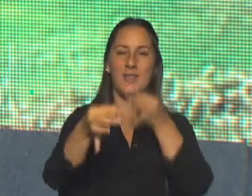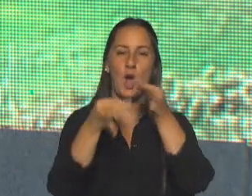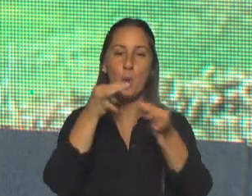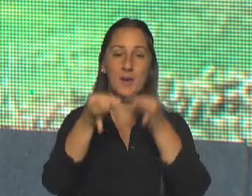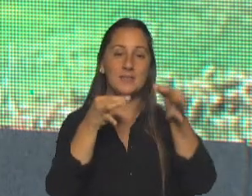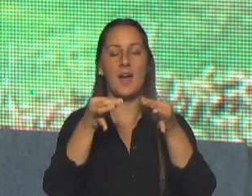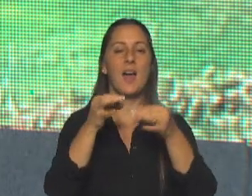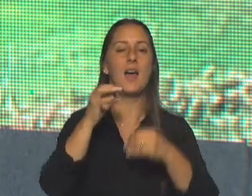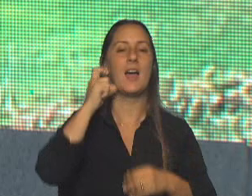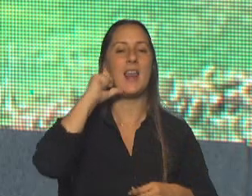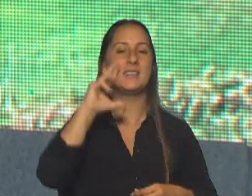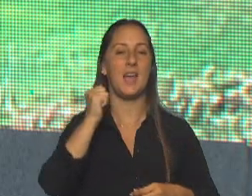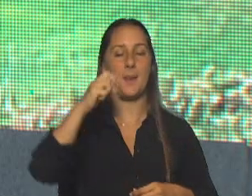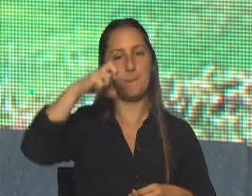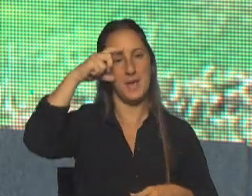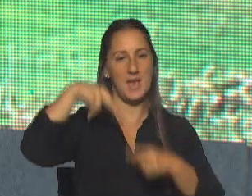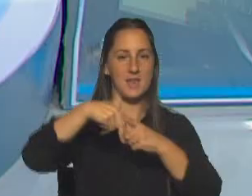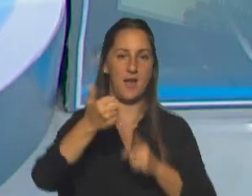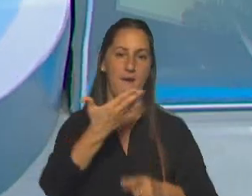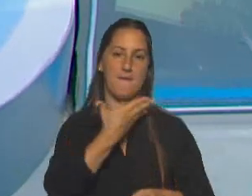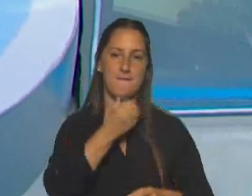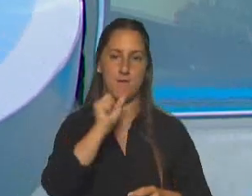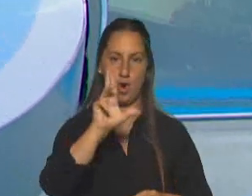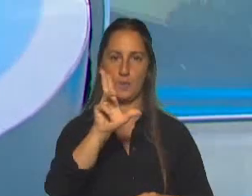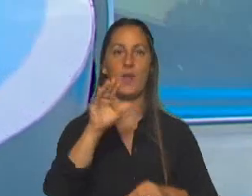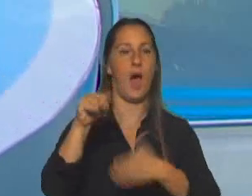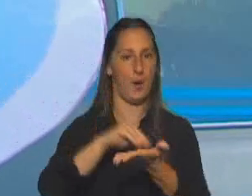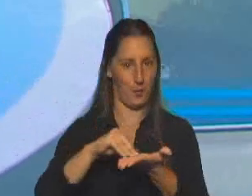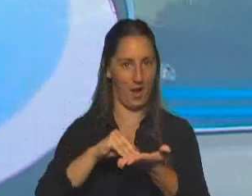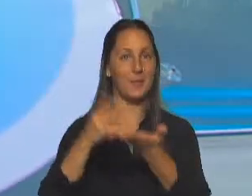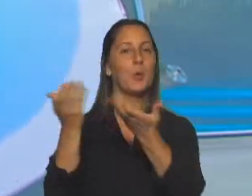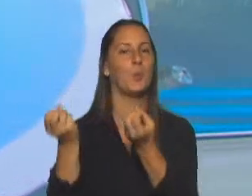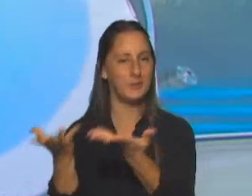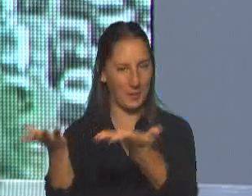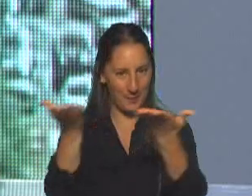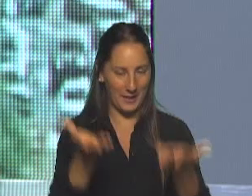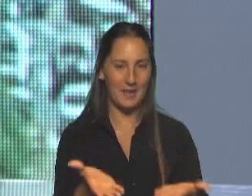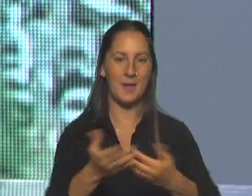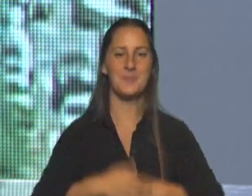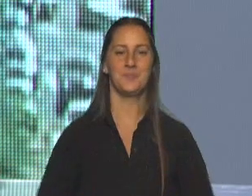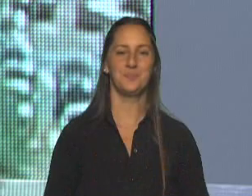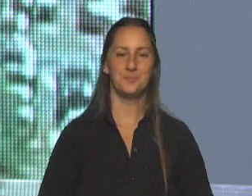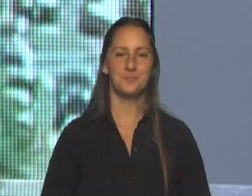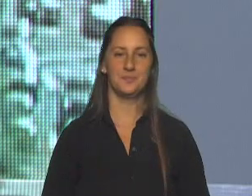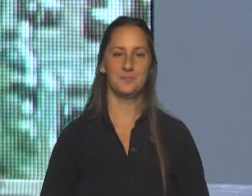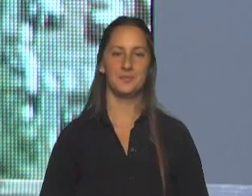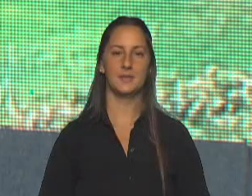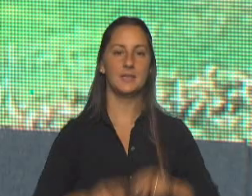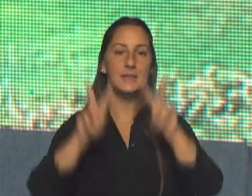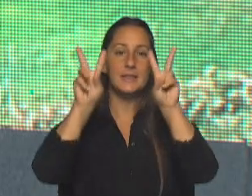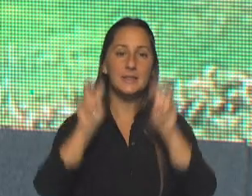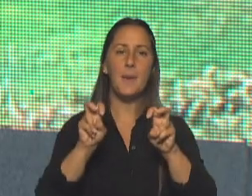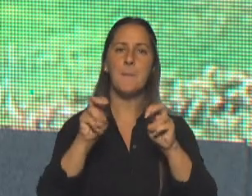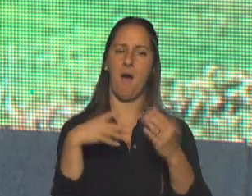con la doctora Graciana Peñafort, abogada, obviamente. Doctora, ¿cómo le va? Bienvenida. ¿Cómo anda? ¿Bien? Muy bien. Bueno, el tema